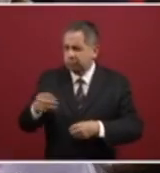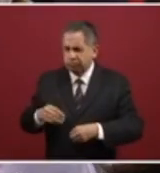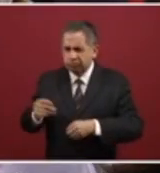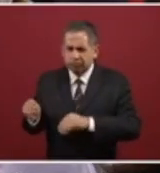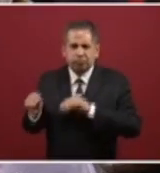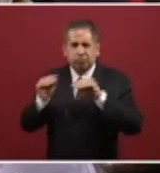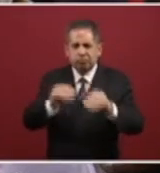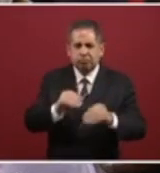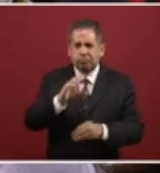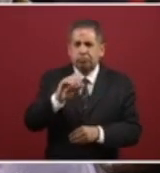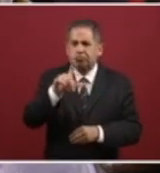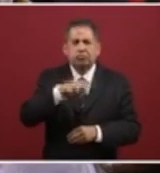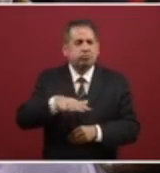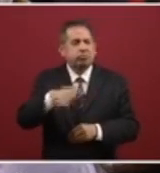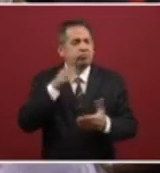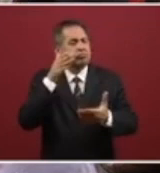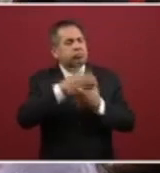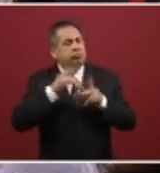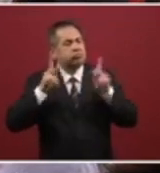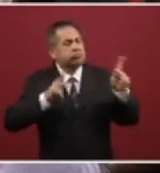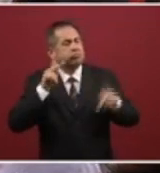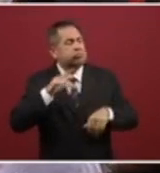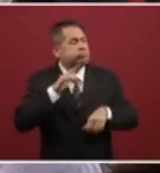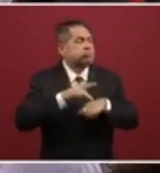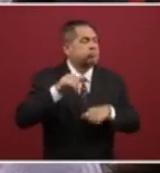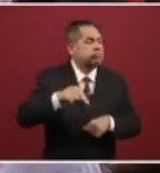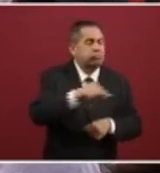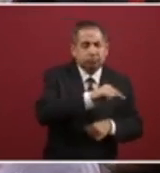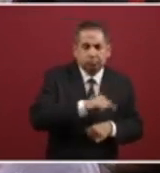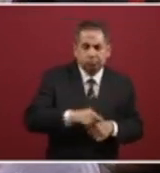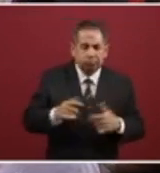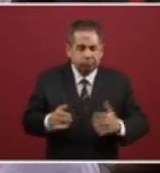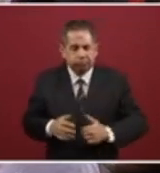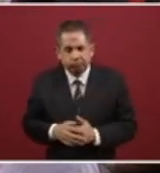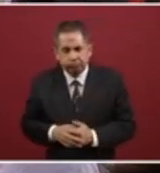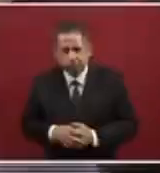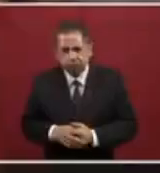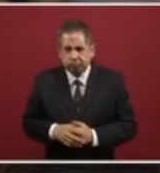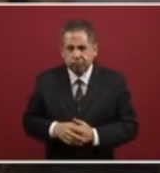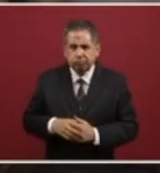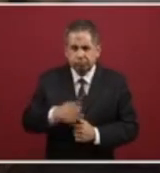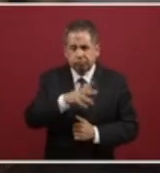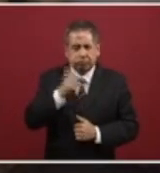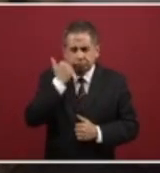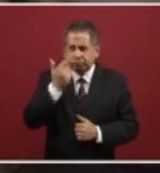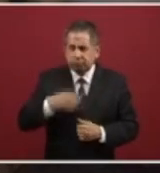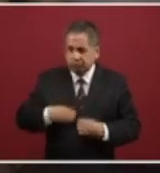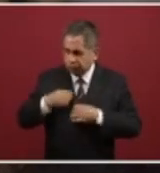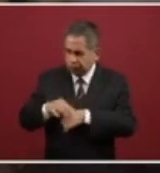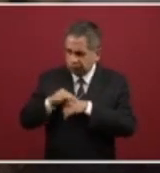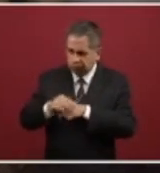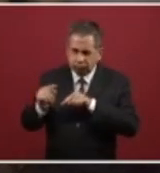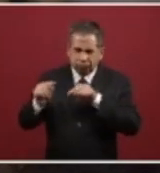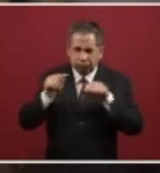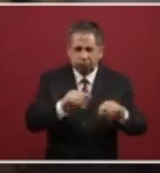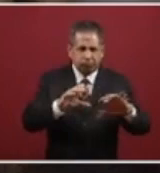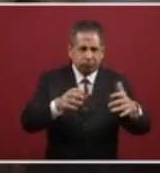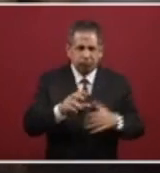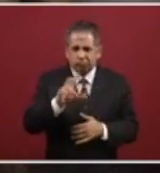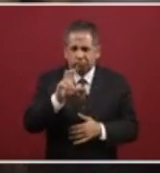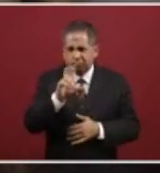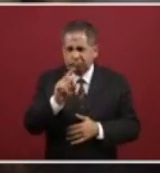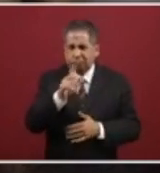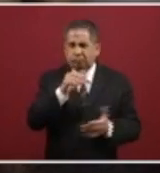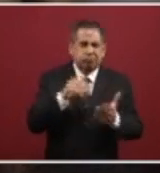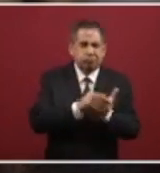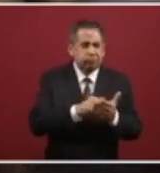a una de las colonias proletarias. Usted habla de las vicisitudes de los hondureños. Quisiera que viviera las vicisitudes de 30 mil ninis